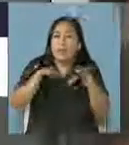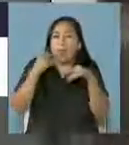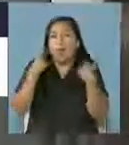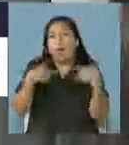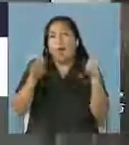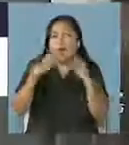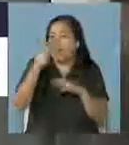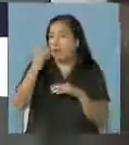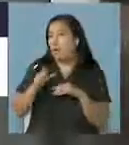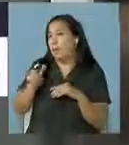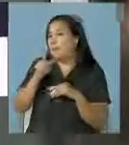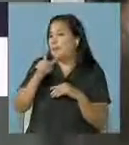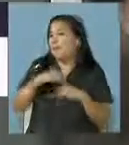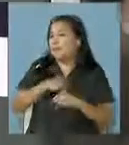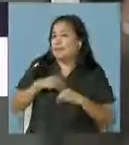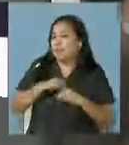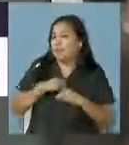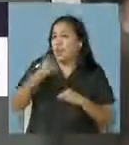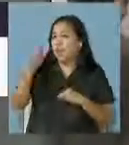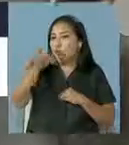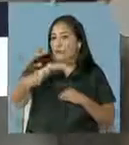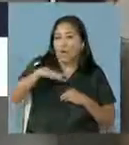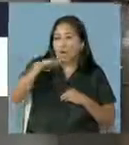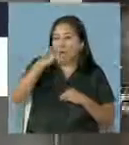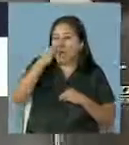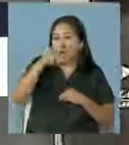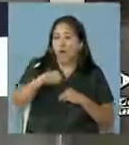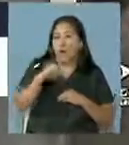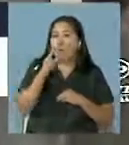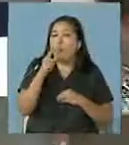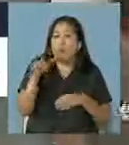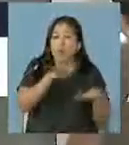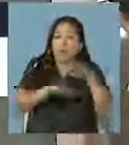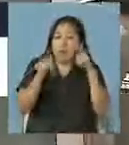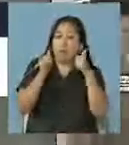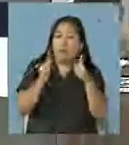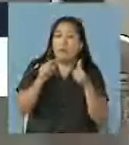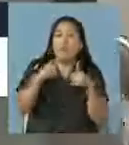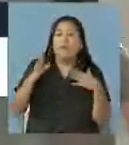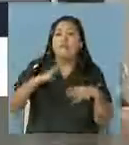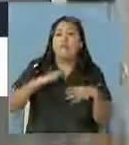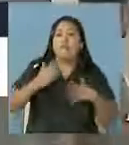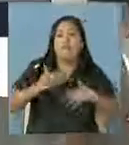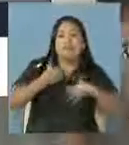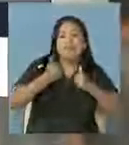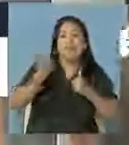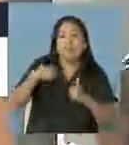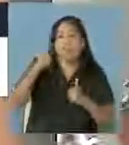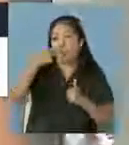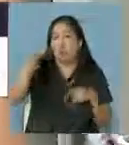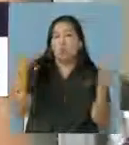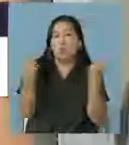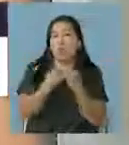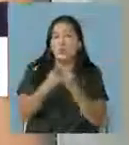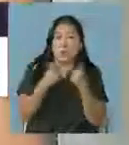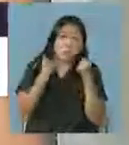Esperemos ganar da la sensación que gimnasia de mitad de cancha para adelante se ha acomodado y que en la defensa por ten algunas bajas pero en el último partido